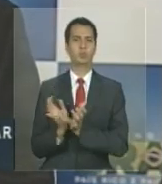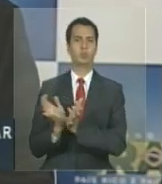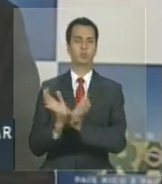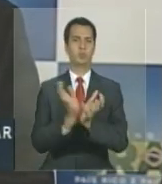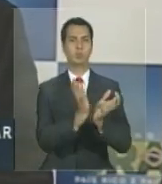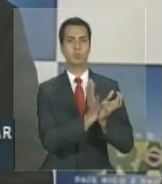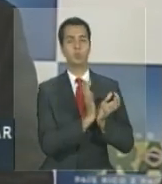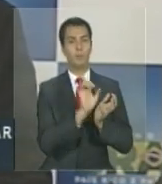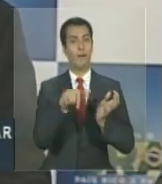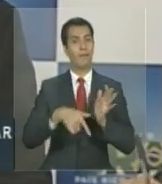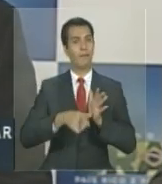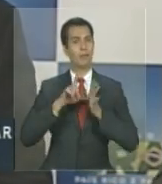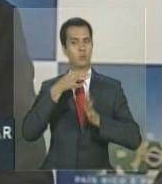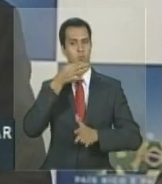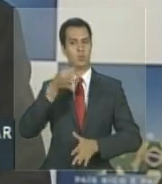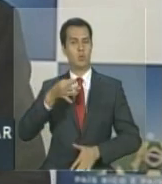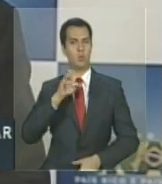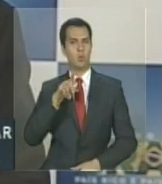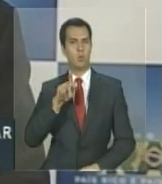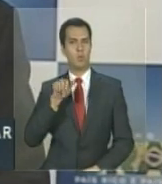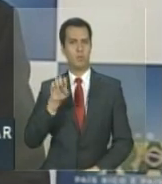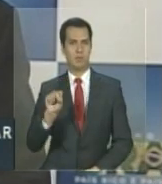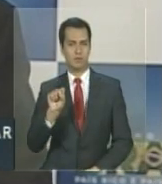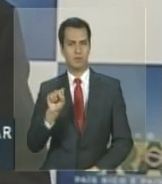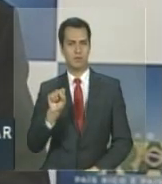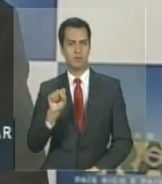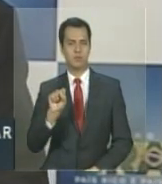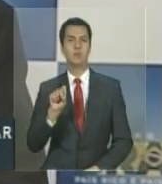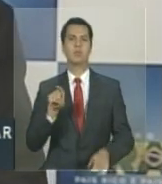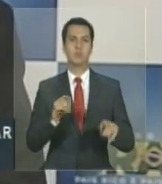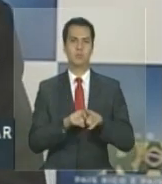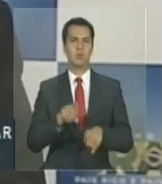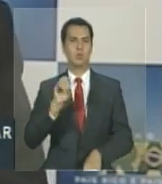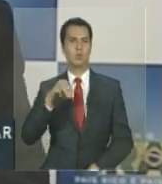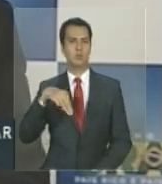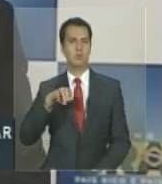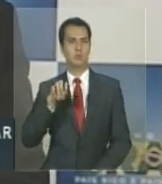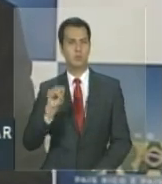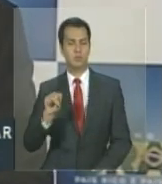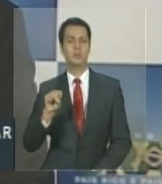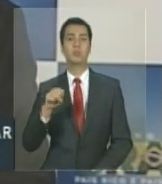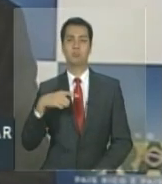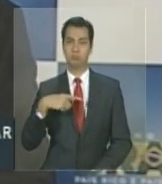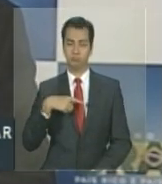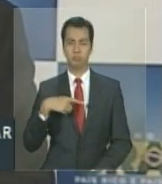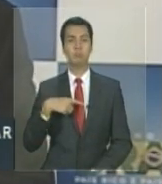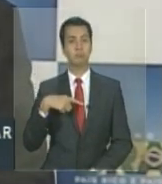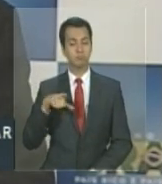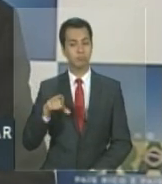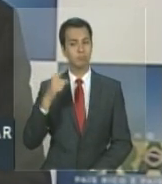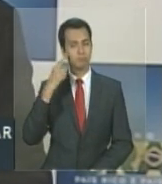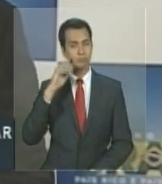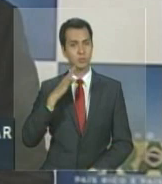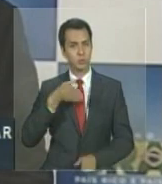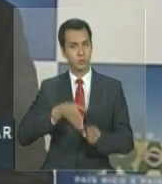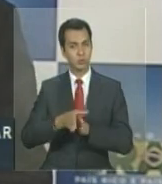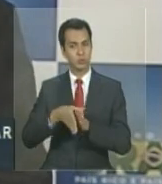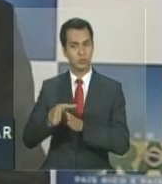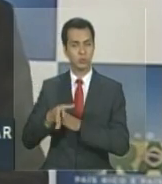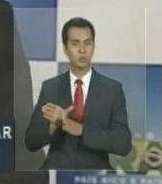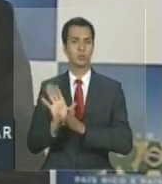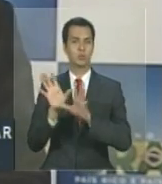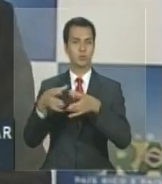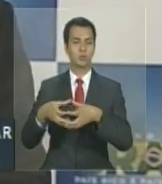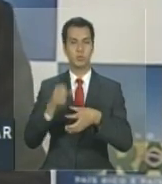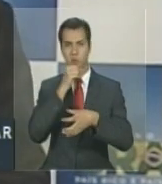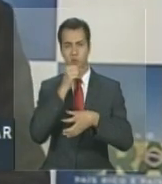y Organización Mundial de la Salud, que incluye personas idosas, crianzas menores